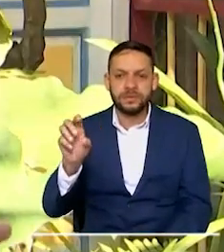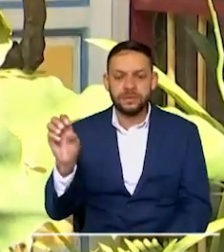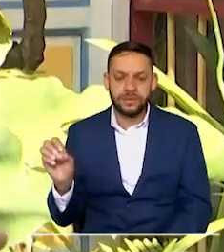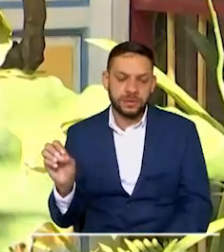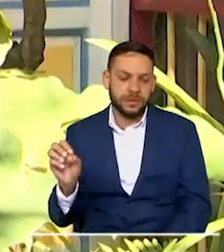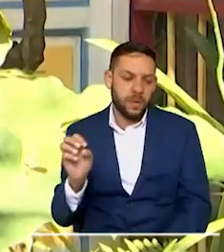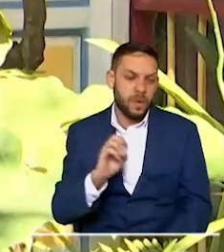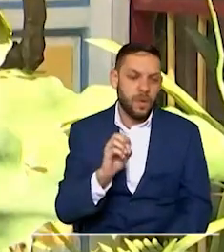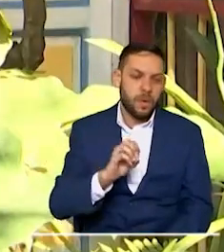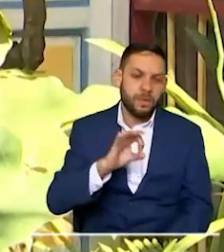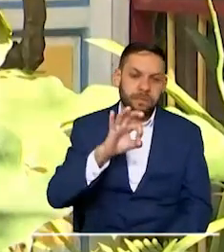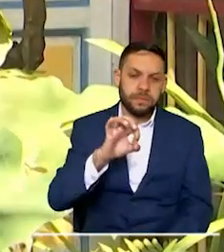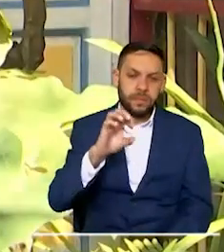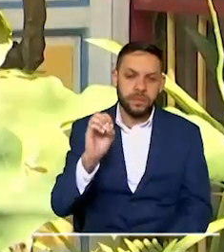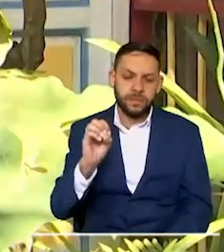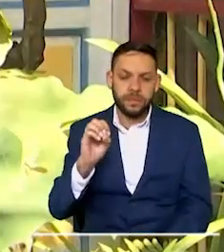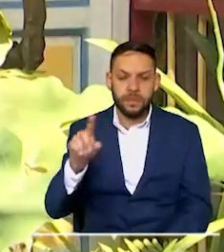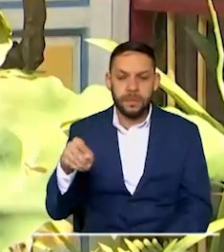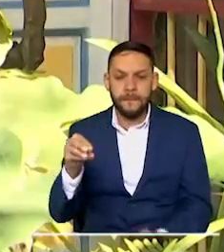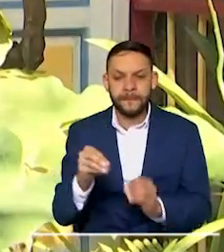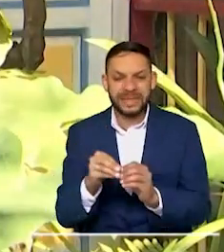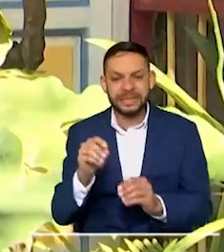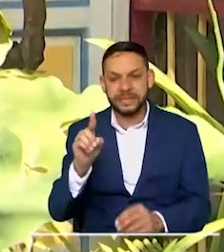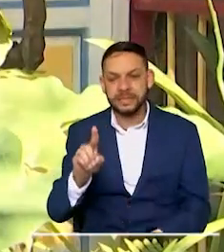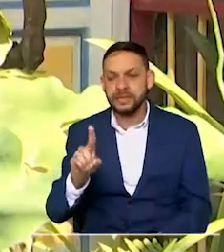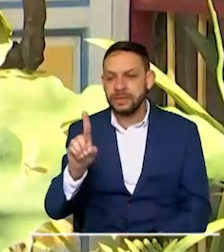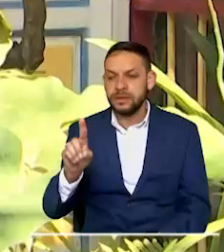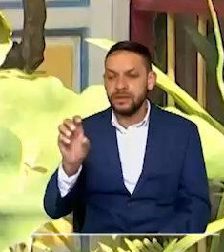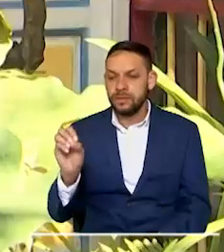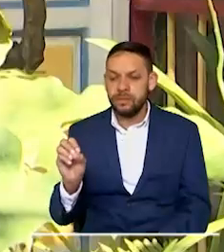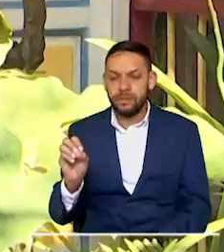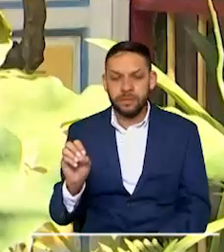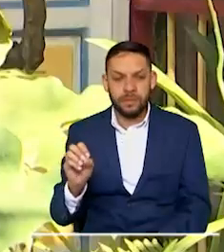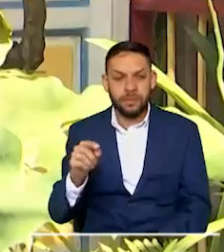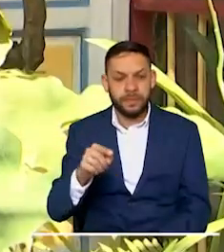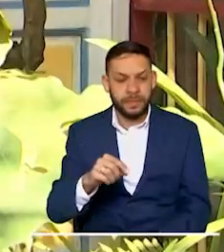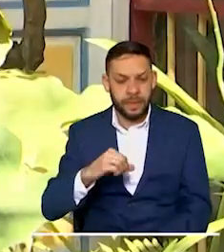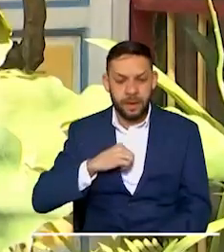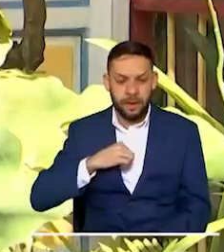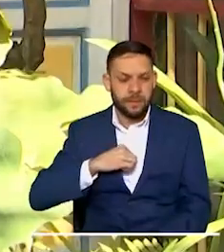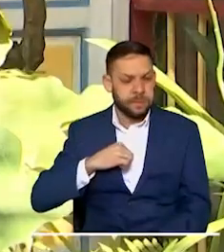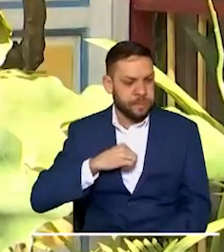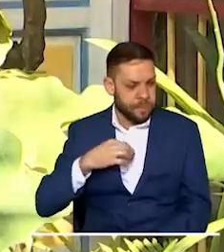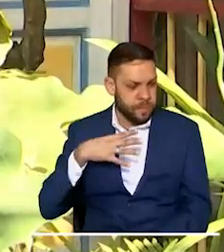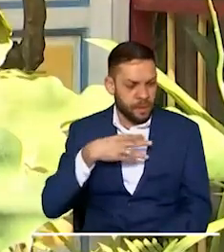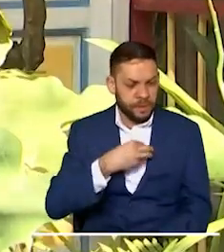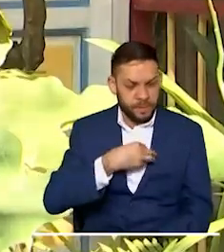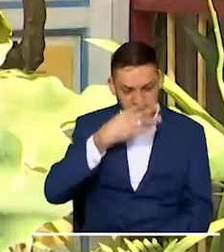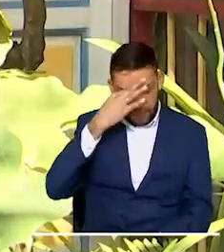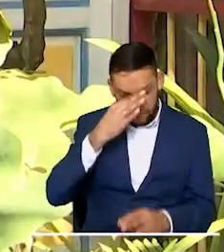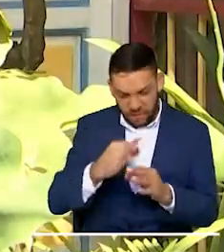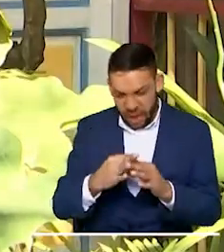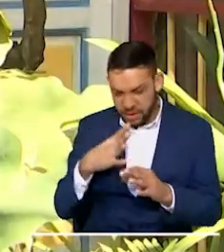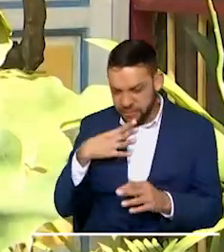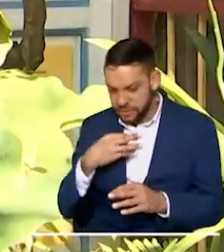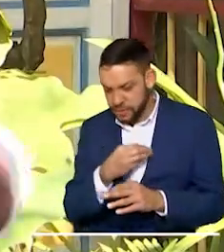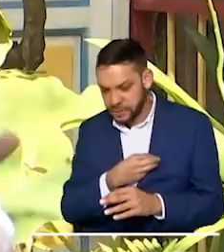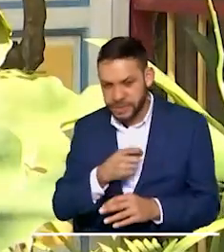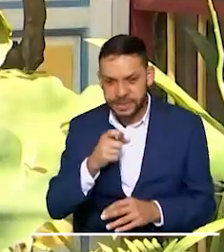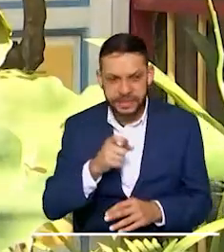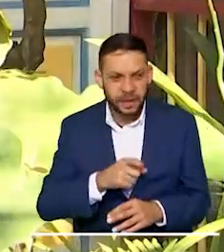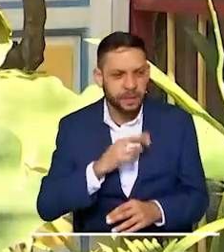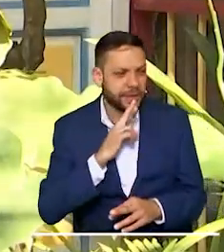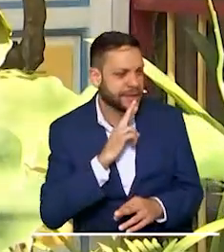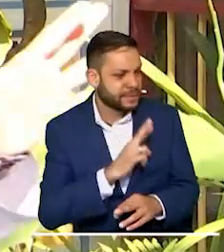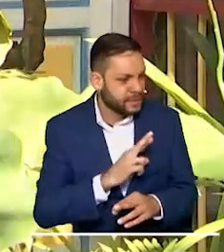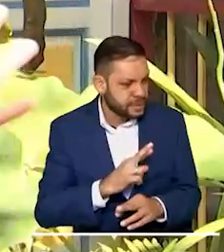será entre 80 y 110. Y creemos que lo que hay que hacer es ver el resultado e ir a